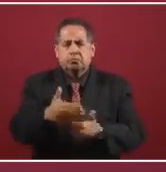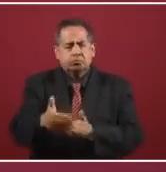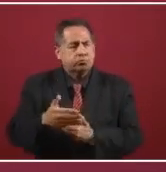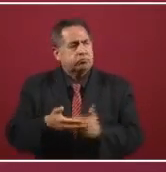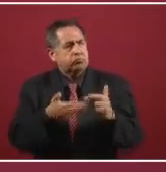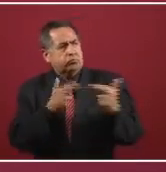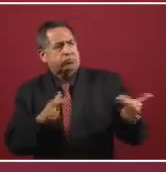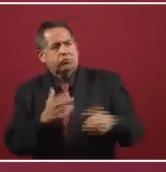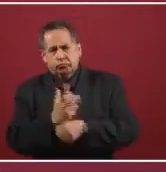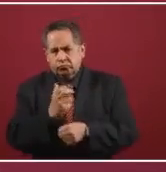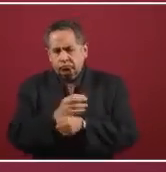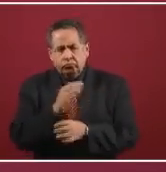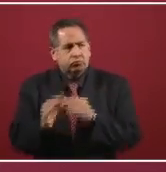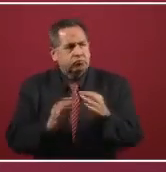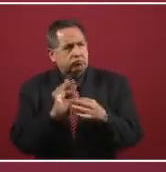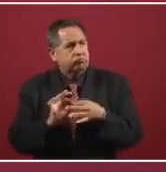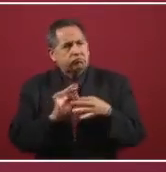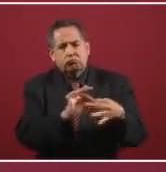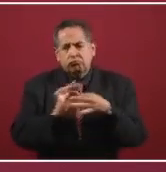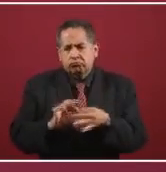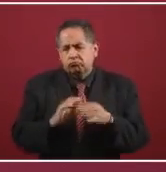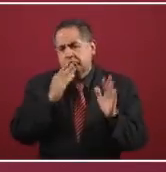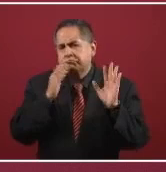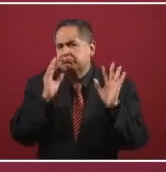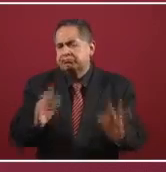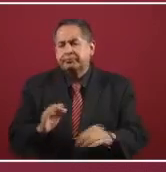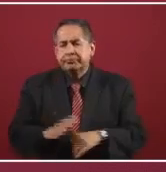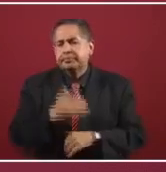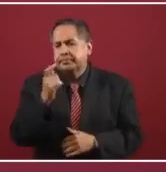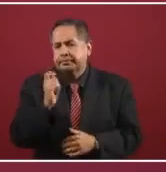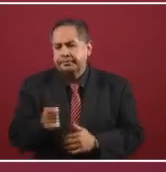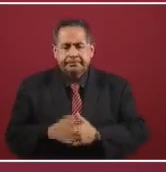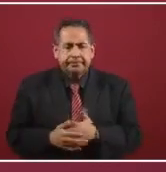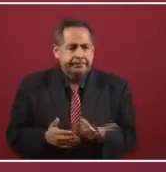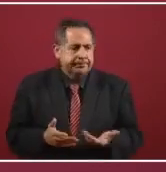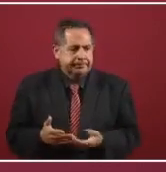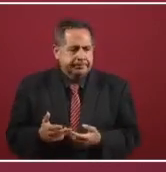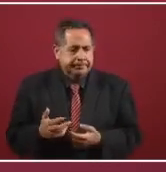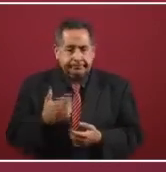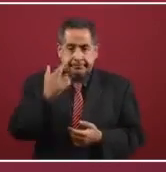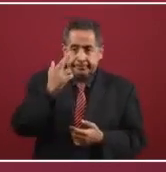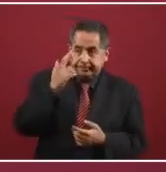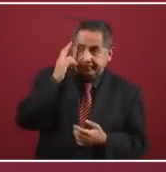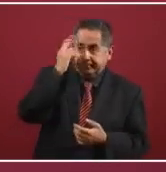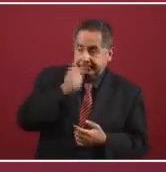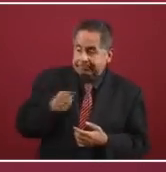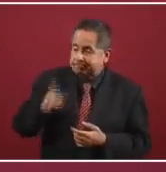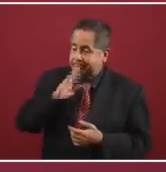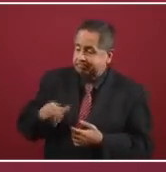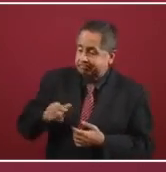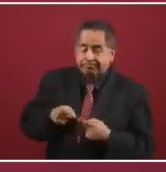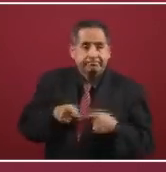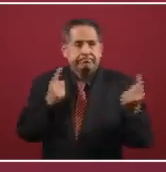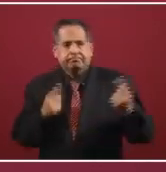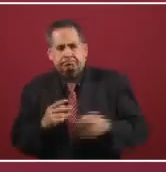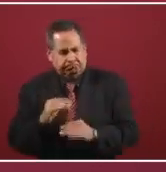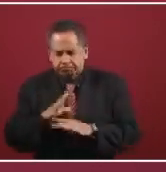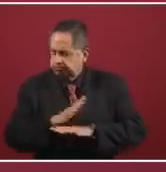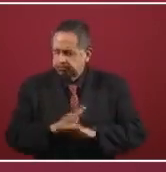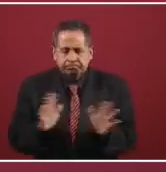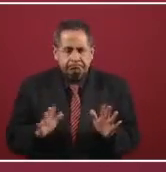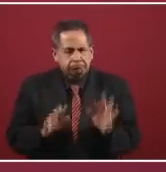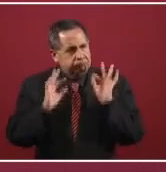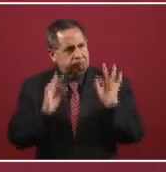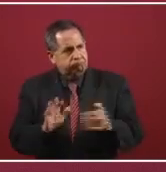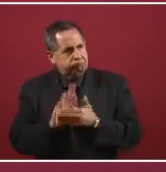Estados Unidos porque, simple y llanamente, no hay motivos para tener una fricción en este momento. Y qué bueno, porque queremos